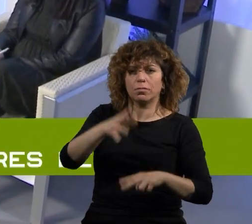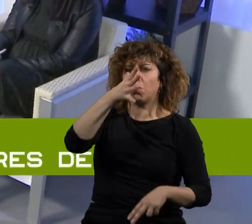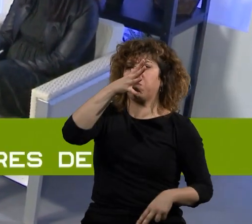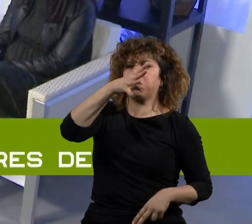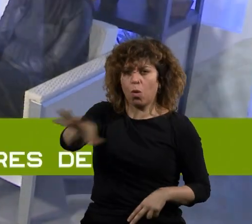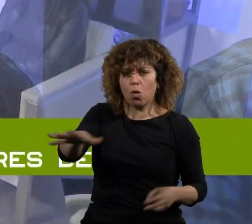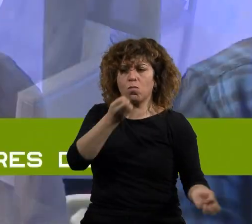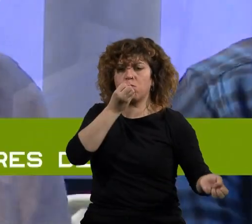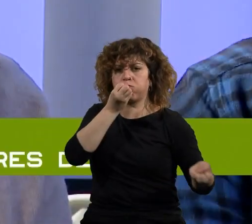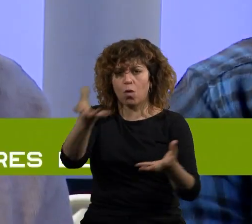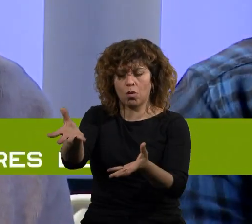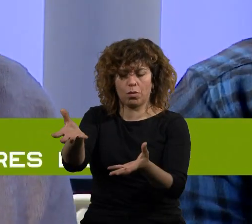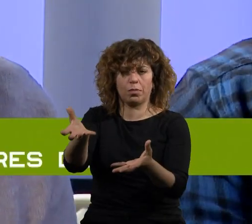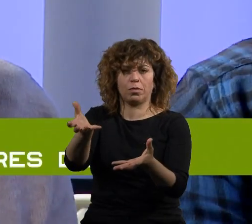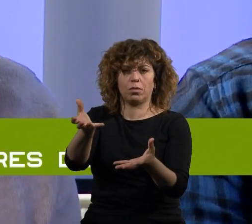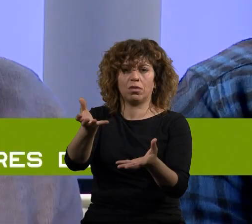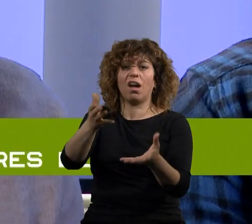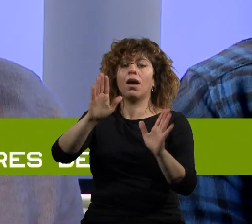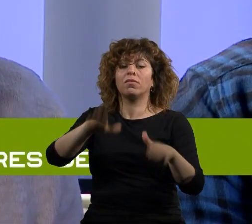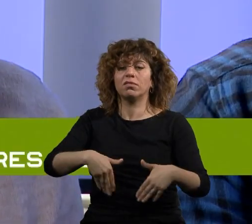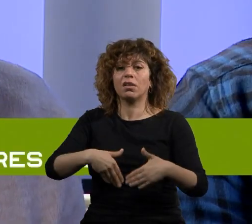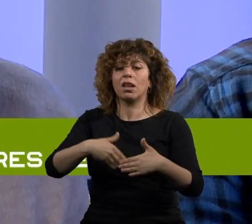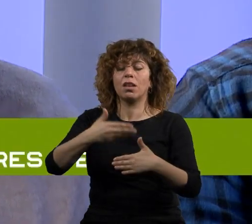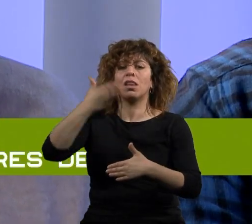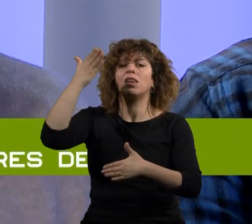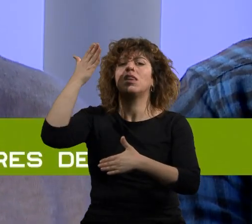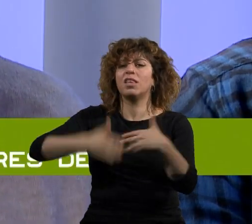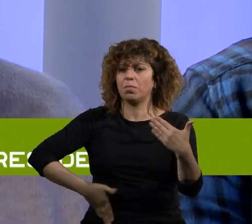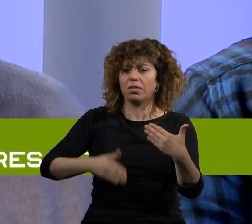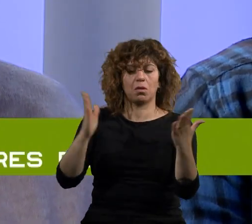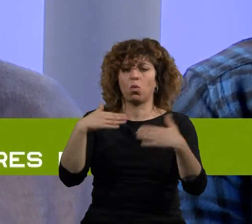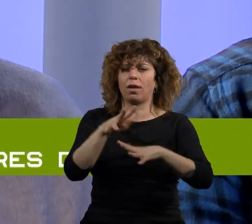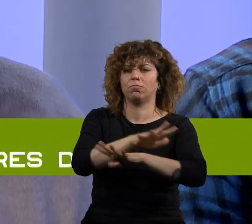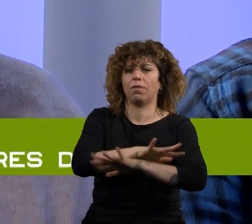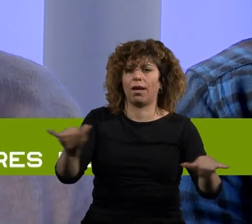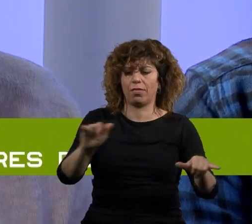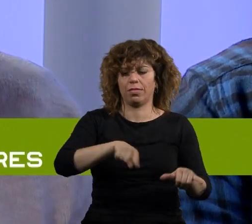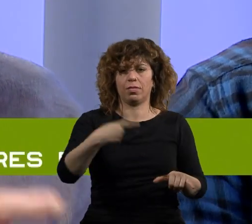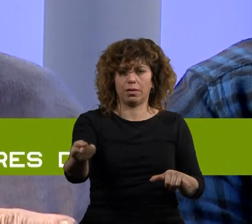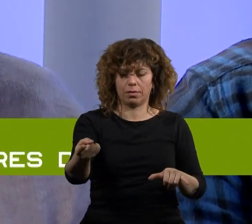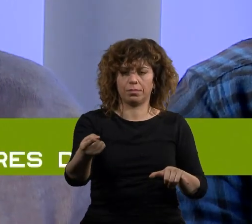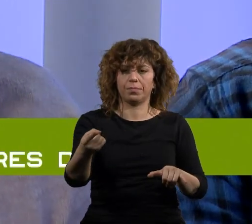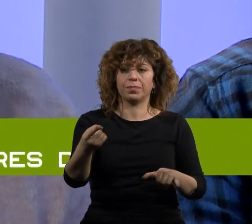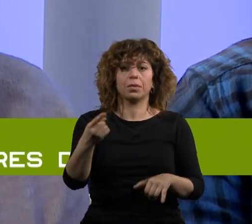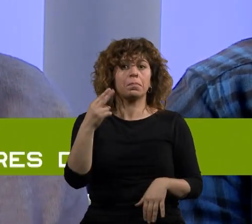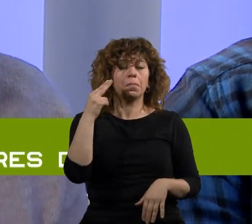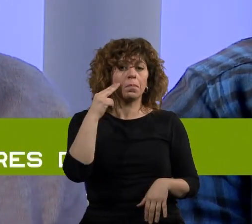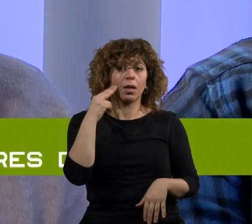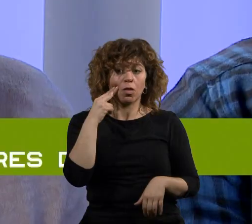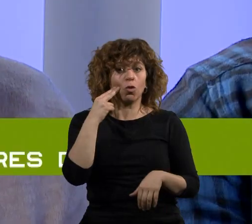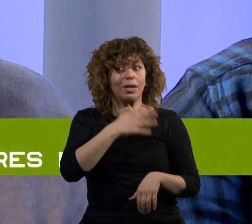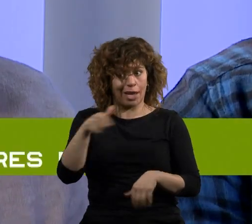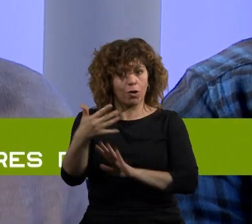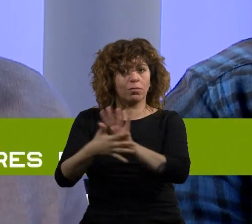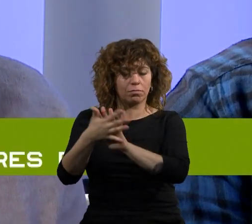delataron y encontraron pocos límites para saciar su sed de venganza. El miedo, y a esto quiero